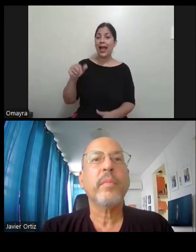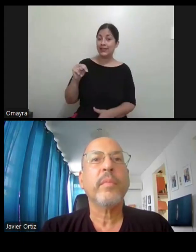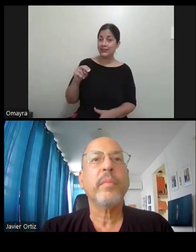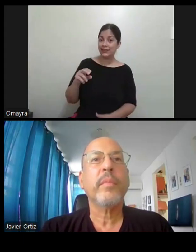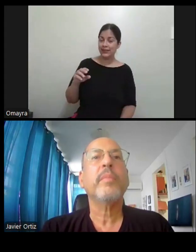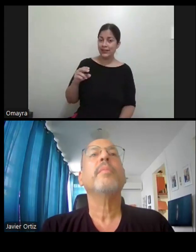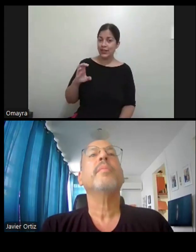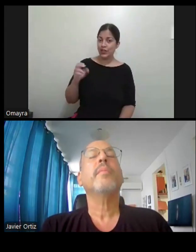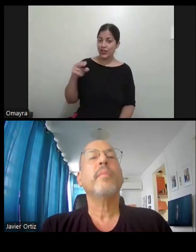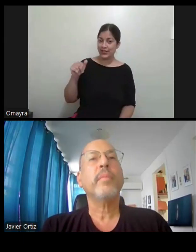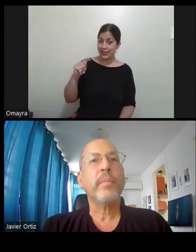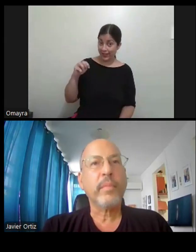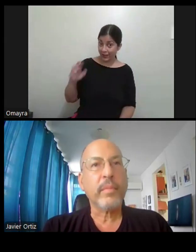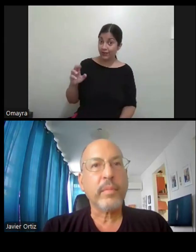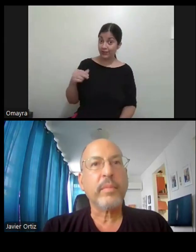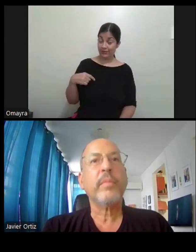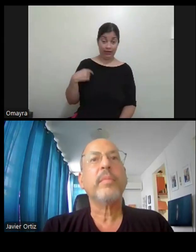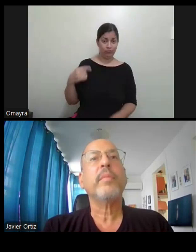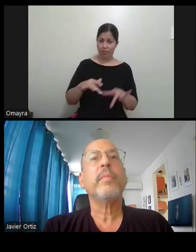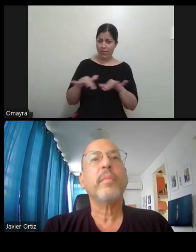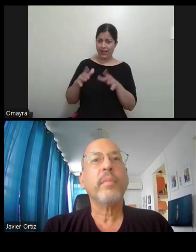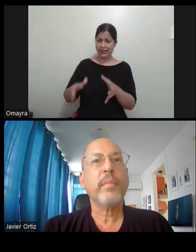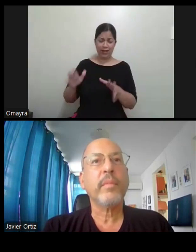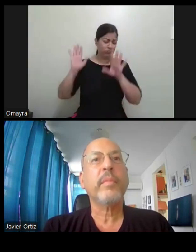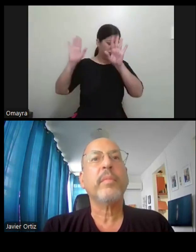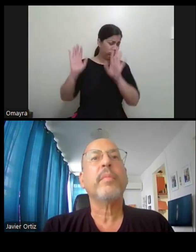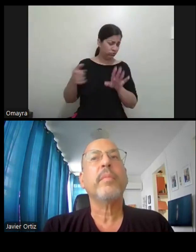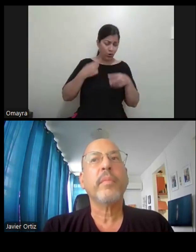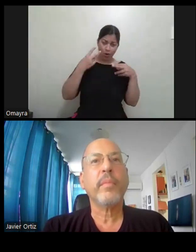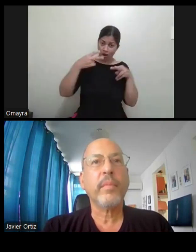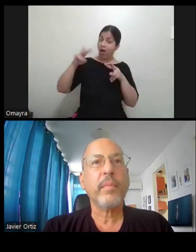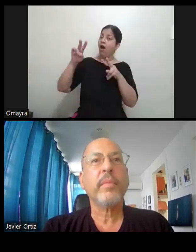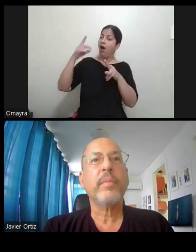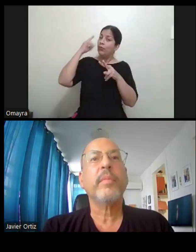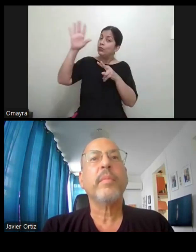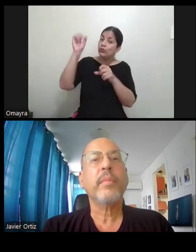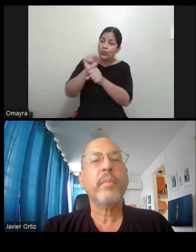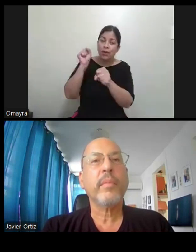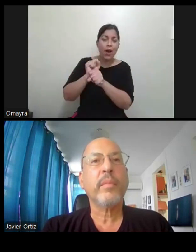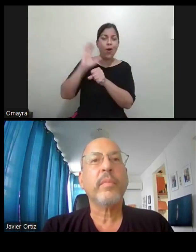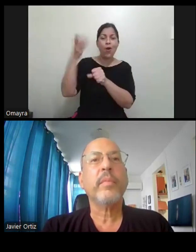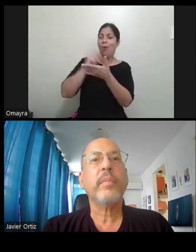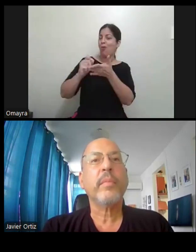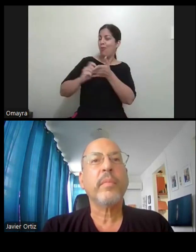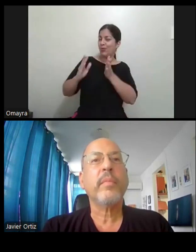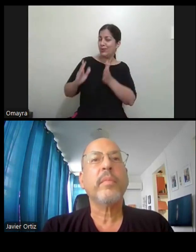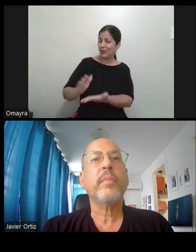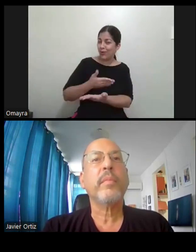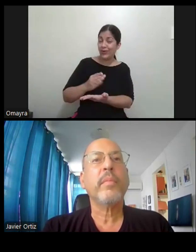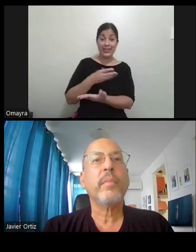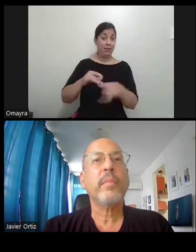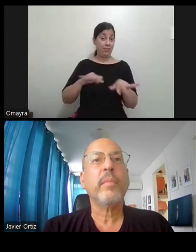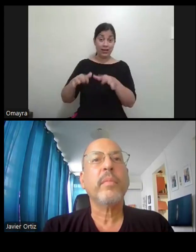del venezolano Ilan Chester, que es tremendo pianista, que yo admiraba también por su labor como compositor y pianista. O sea,